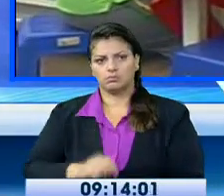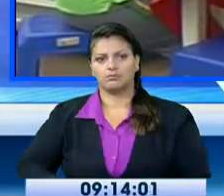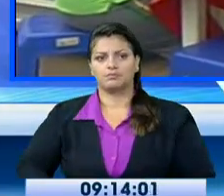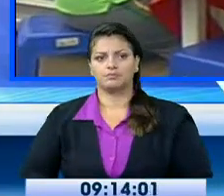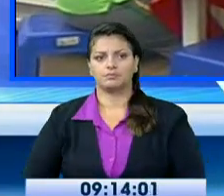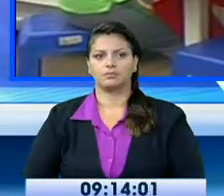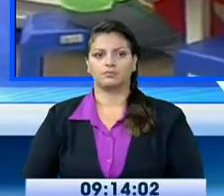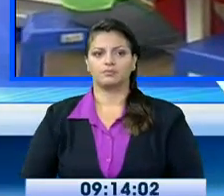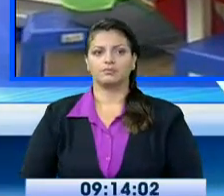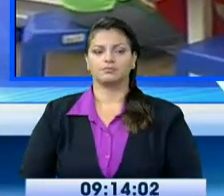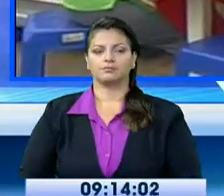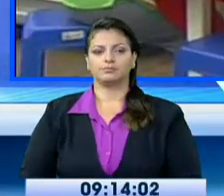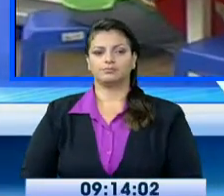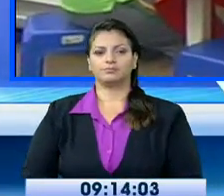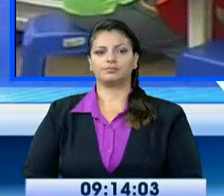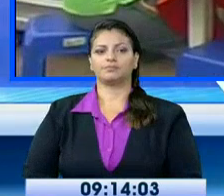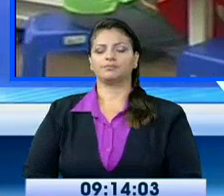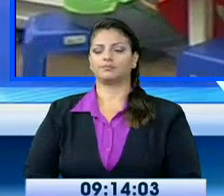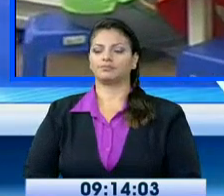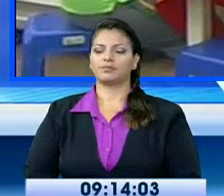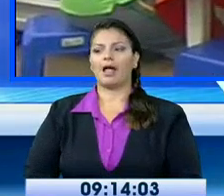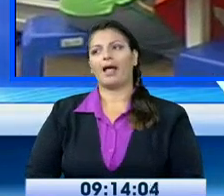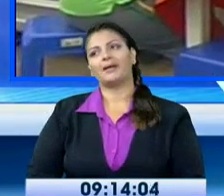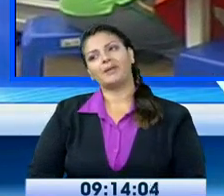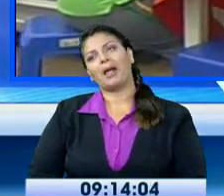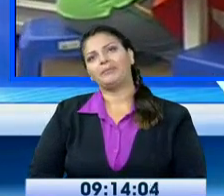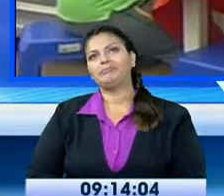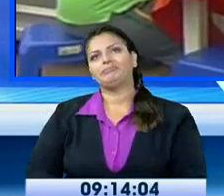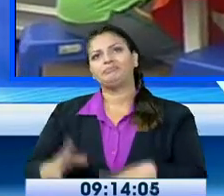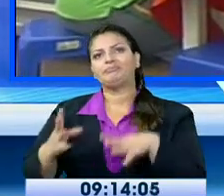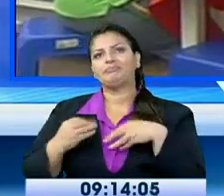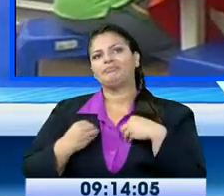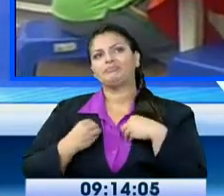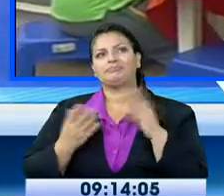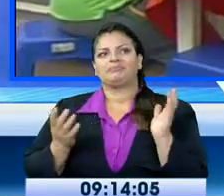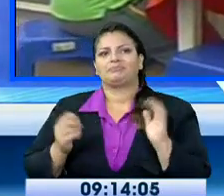quiere? Que le estoy cuidando la línea. Está bien, tiene razón. Enrique, gracias.